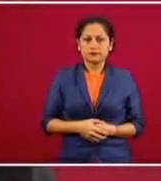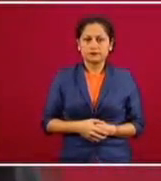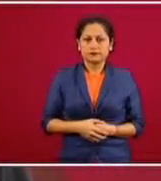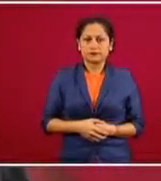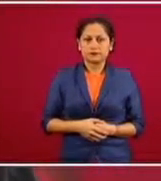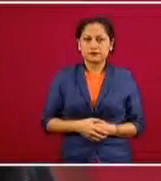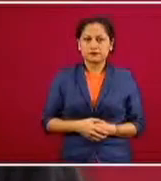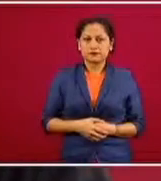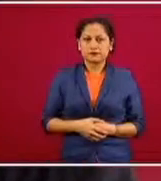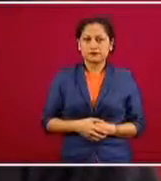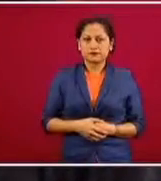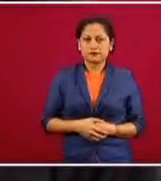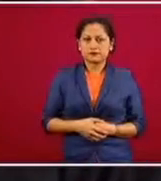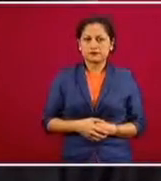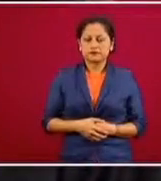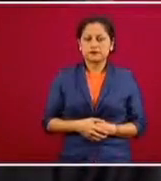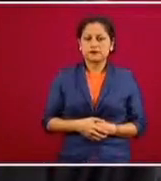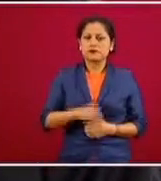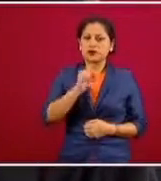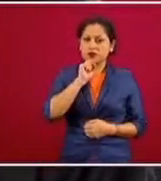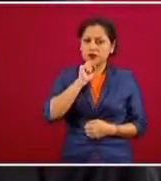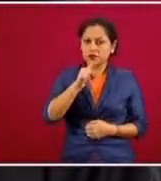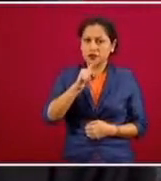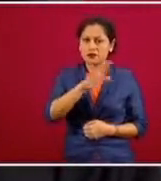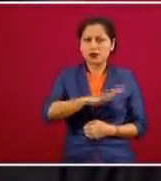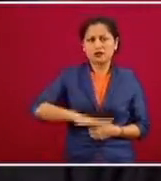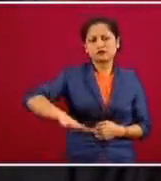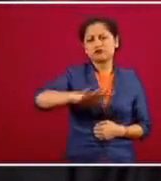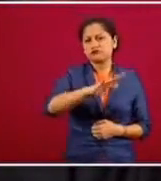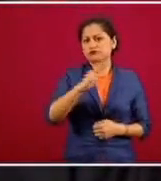se ha comportado de manera ejemplar,